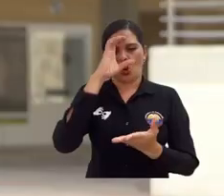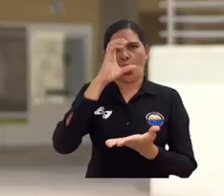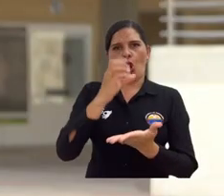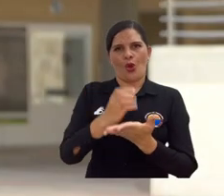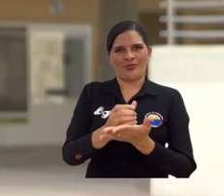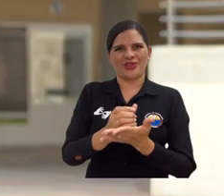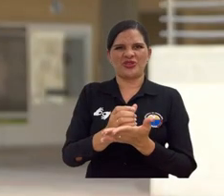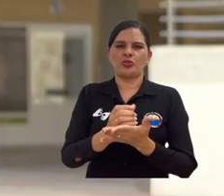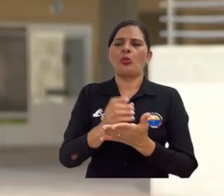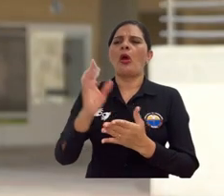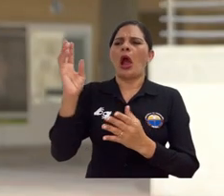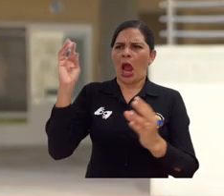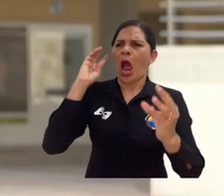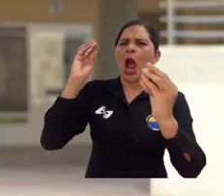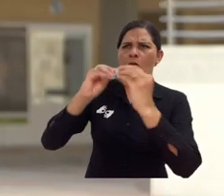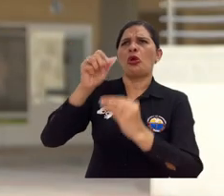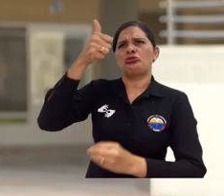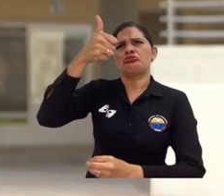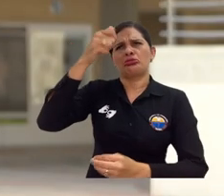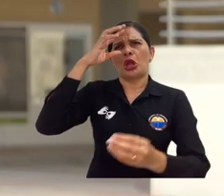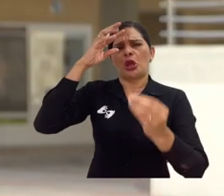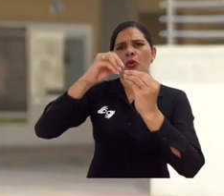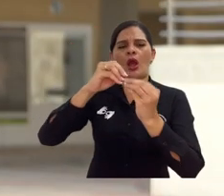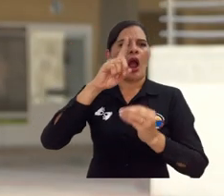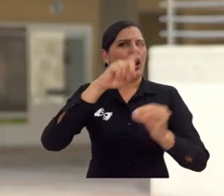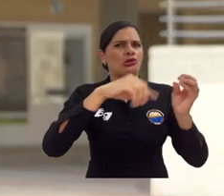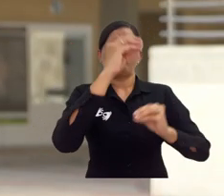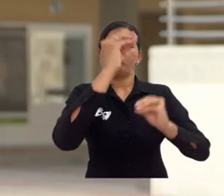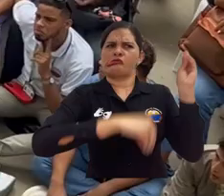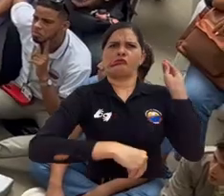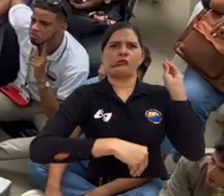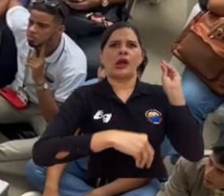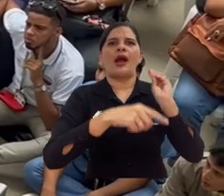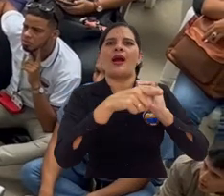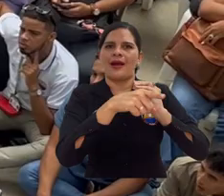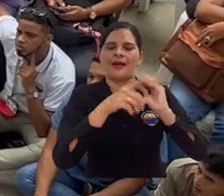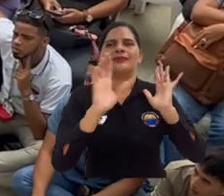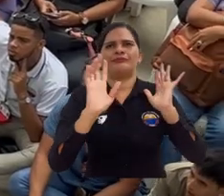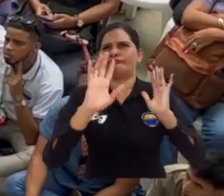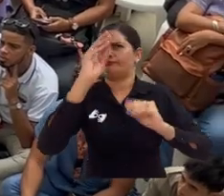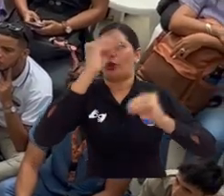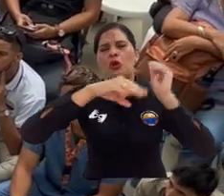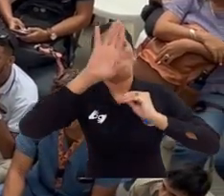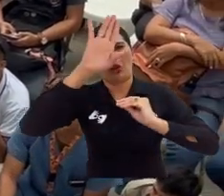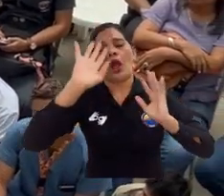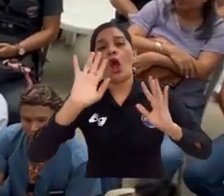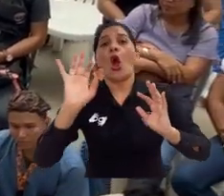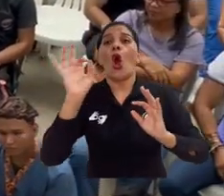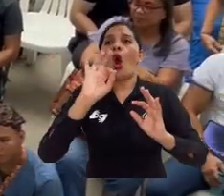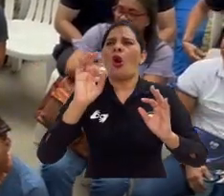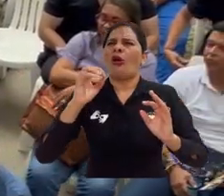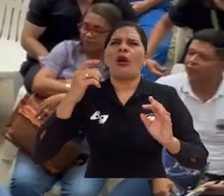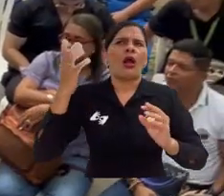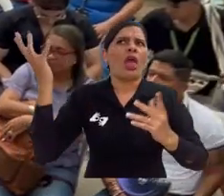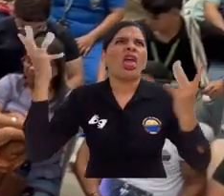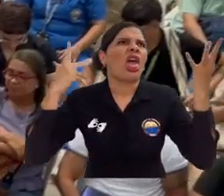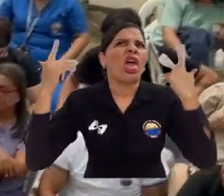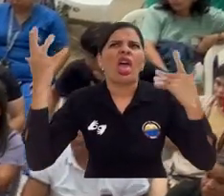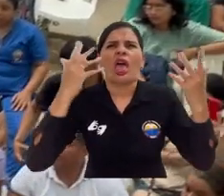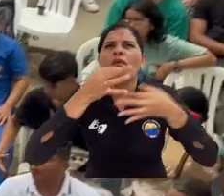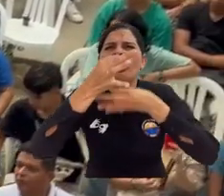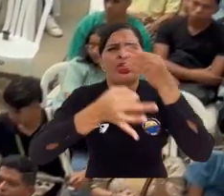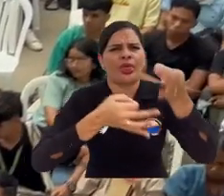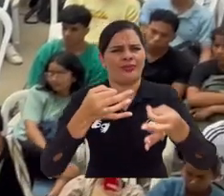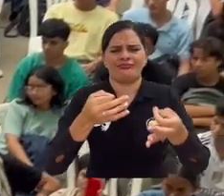opiniones de parte y parte, los que estaban de acuerdo como los que no estaban de acuerdo. Desinformación que estaba circulando, se pudo aclarar